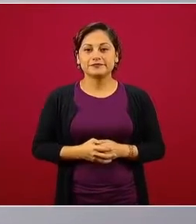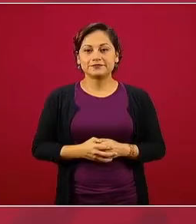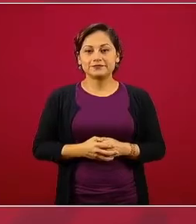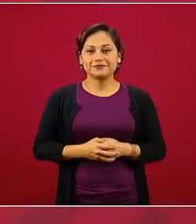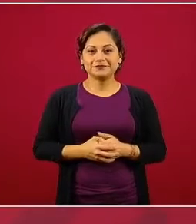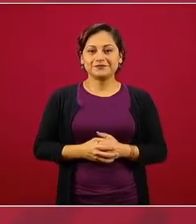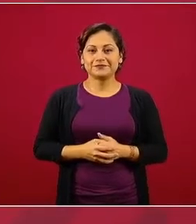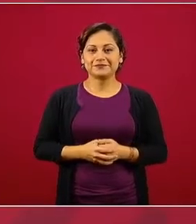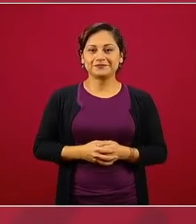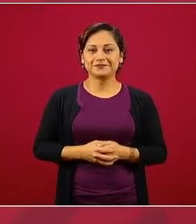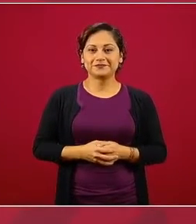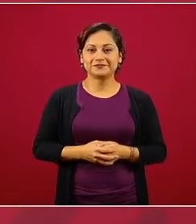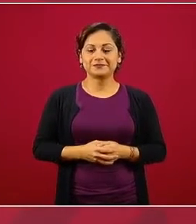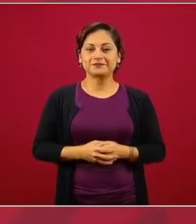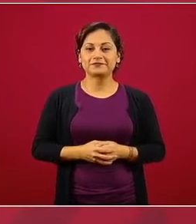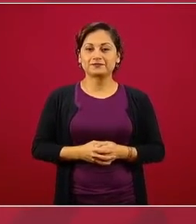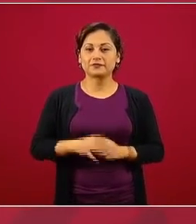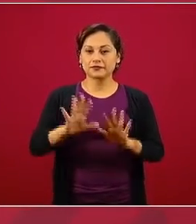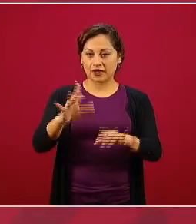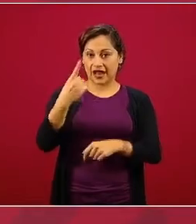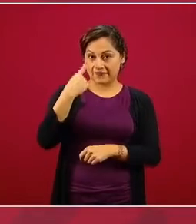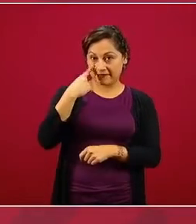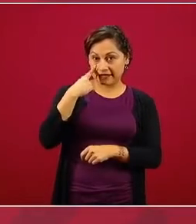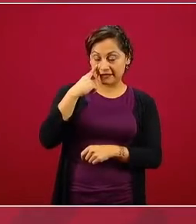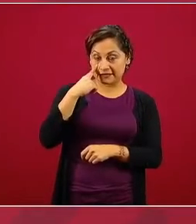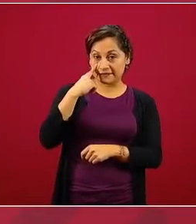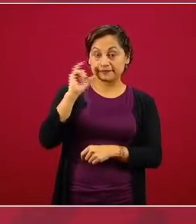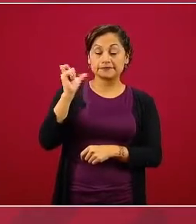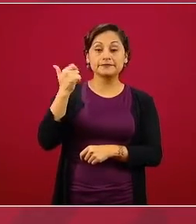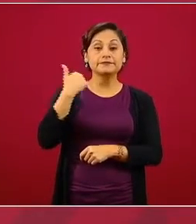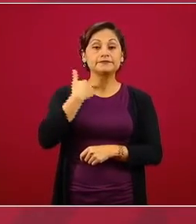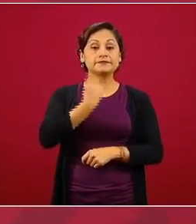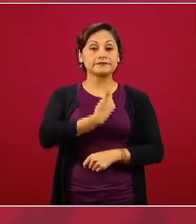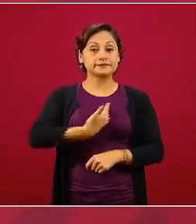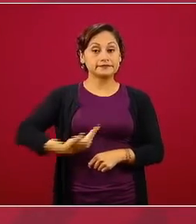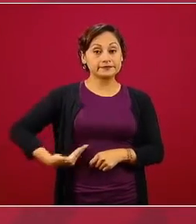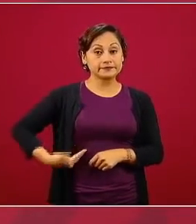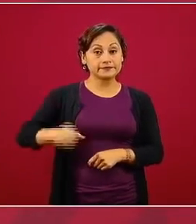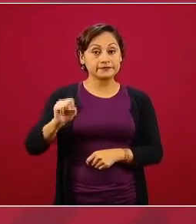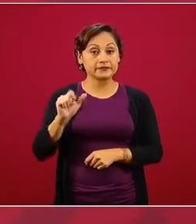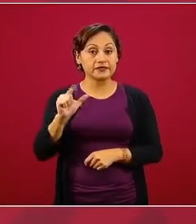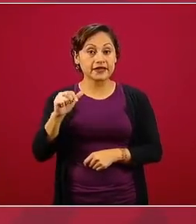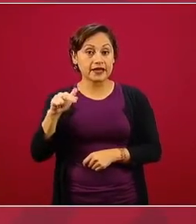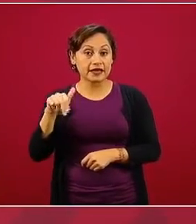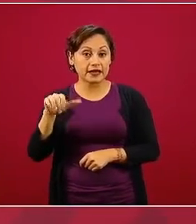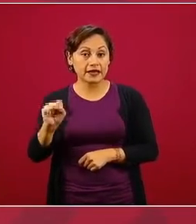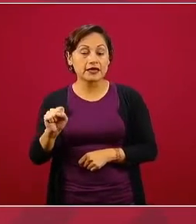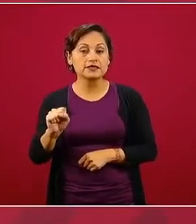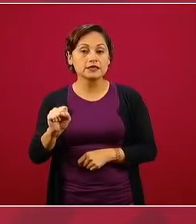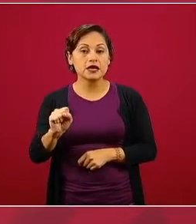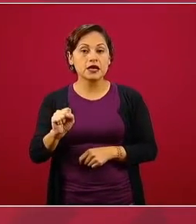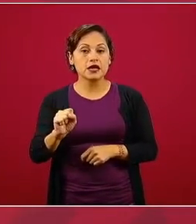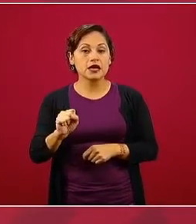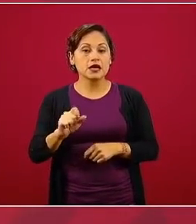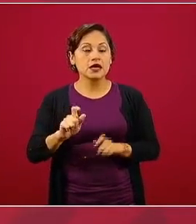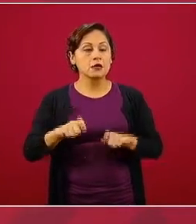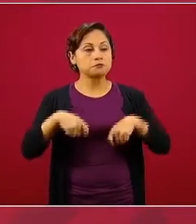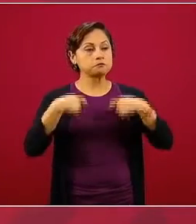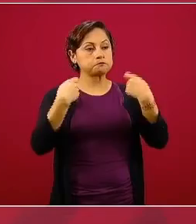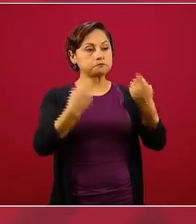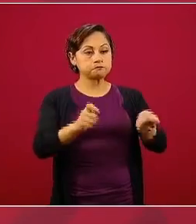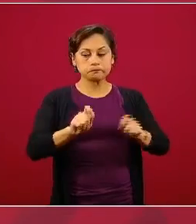en el periodo de Salinas fue cuando más se entregaron bienes, ¿no?,